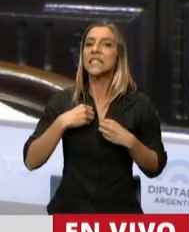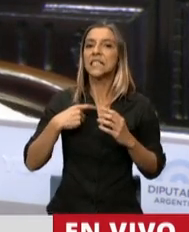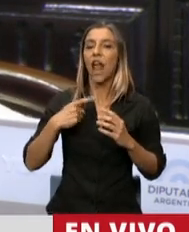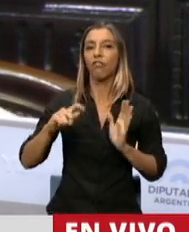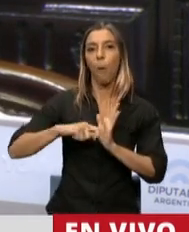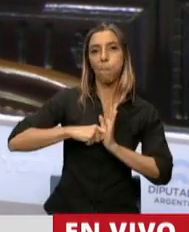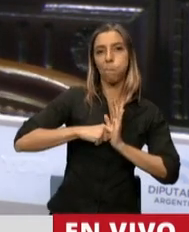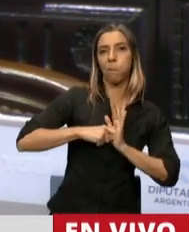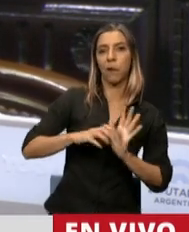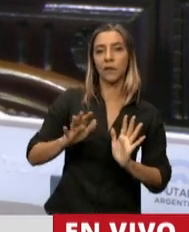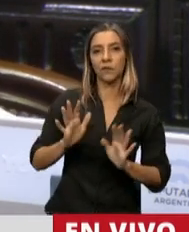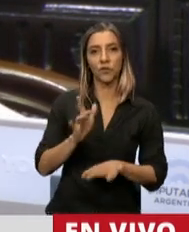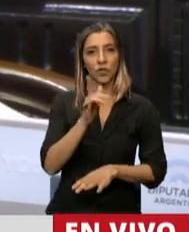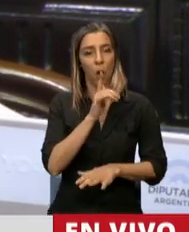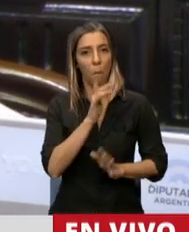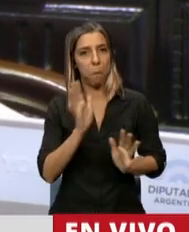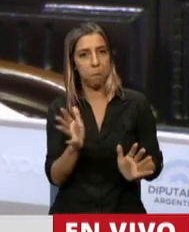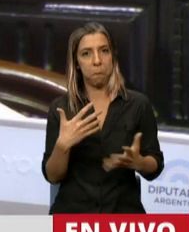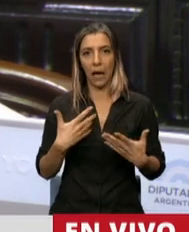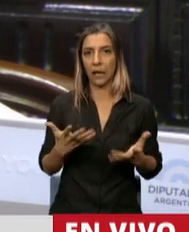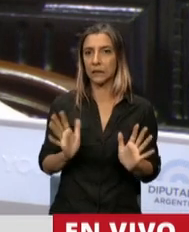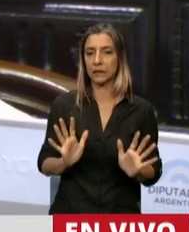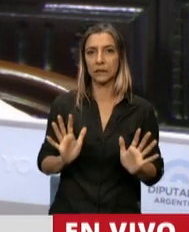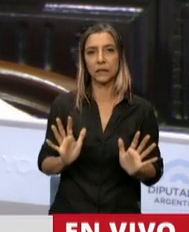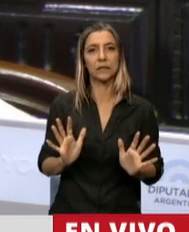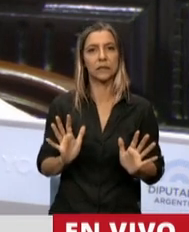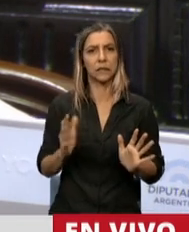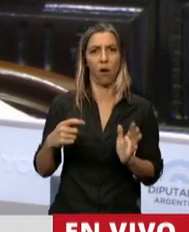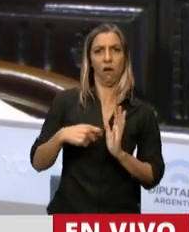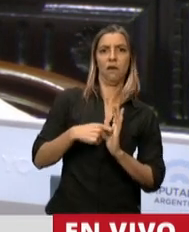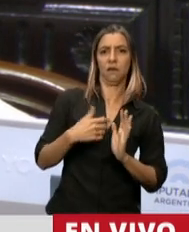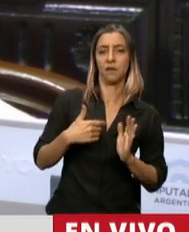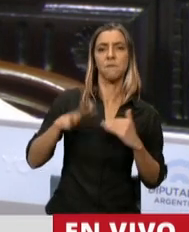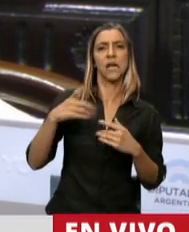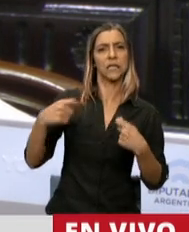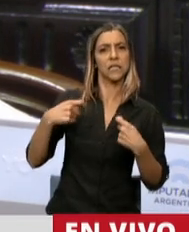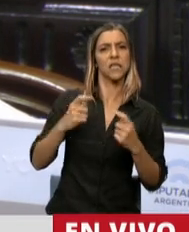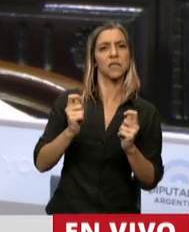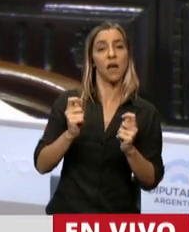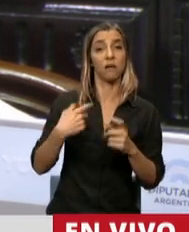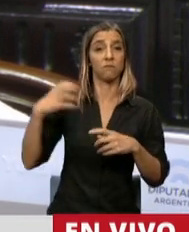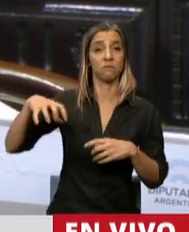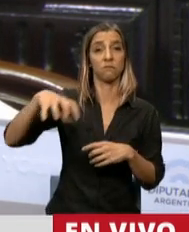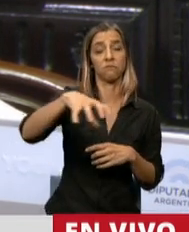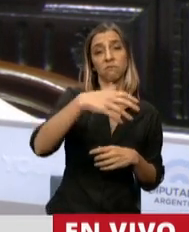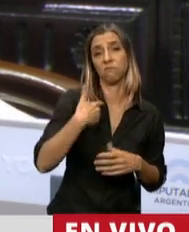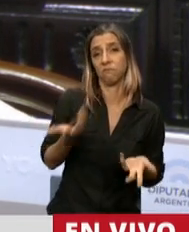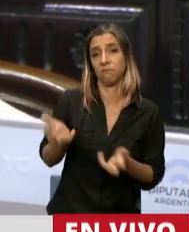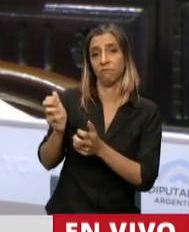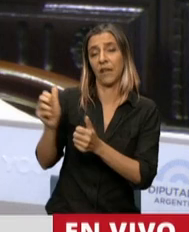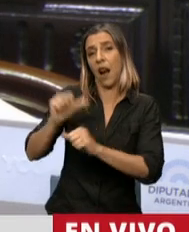esta altura es la dictadura de las empresas farmacéuticas, que por supuesto no funcionan solamente en nuestro